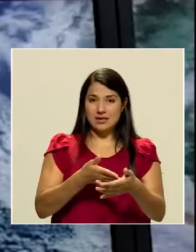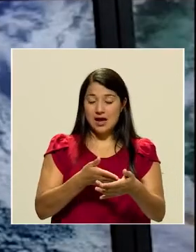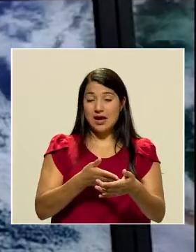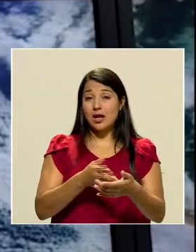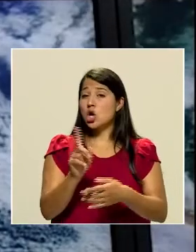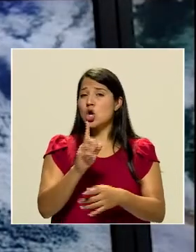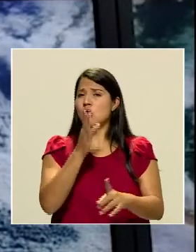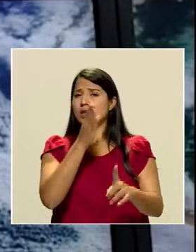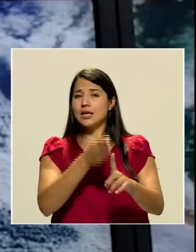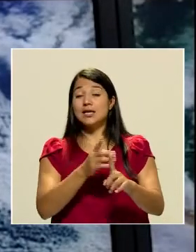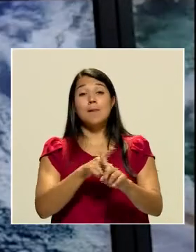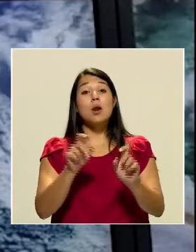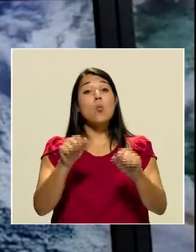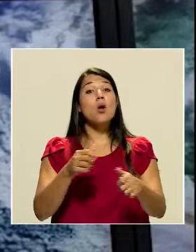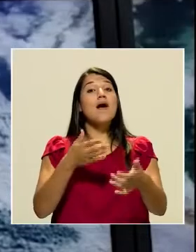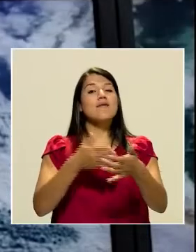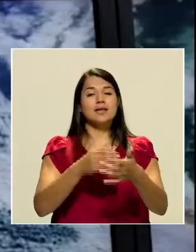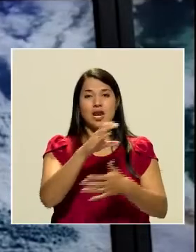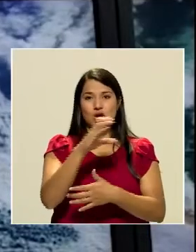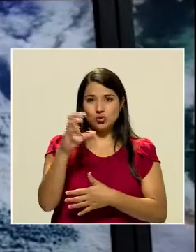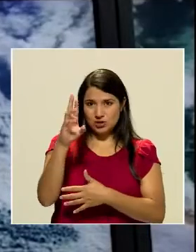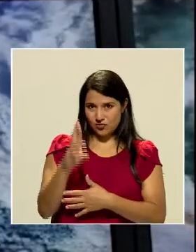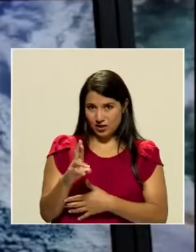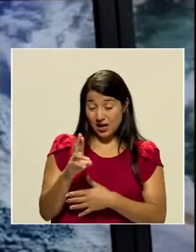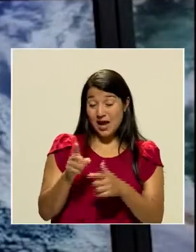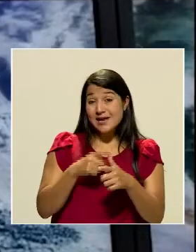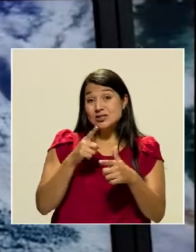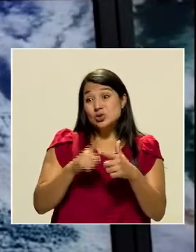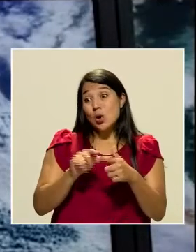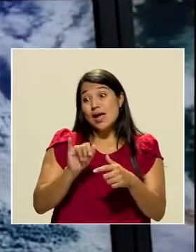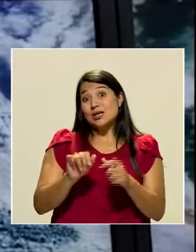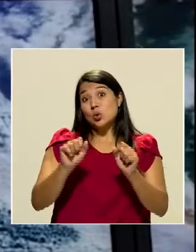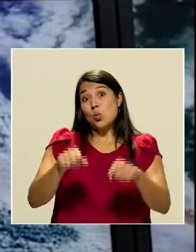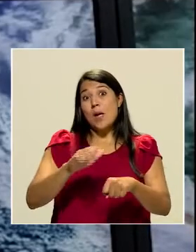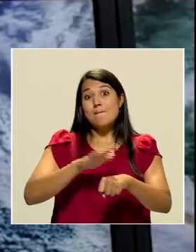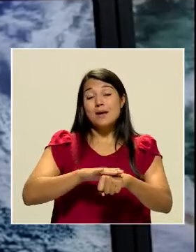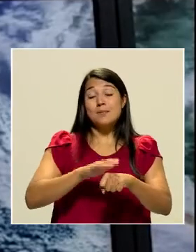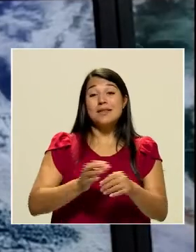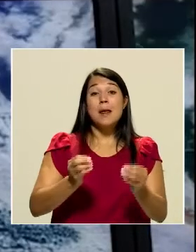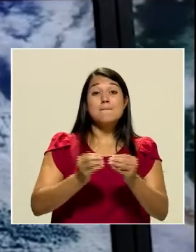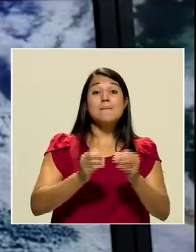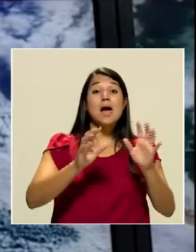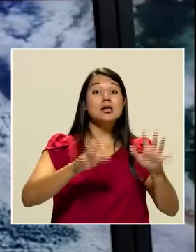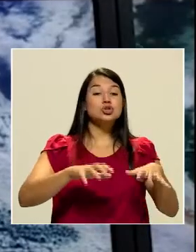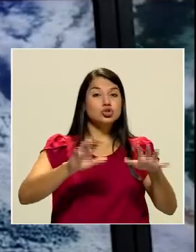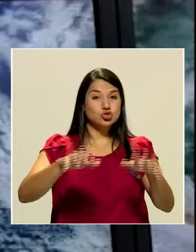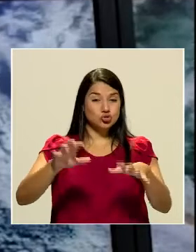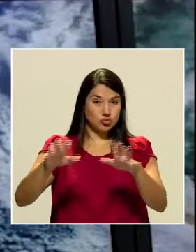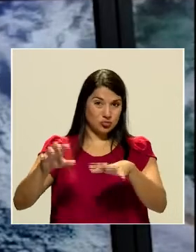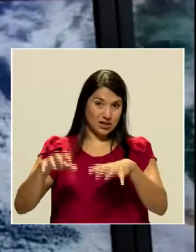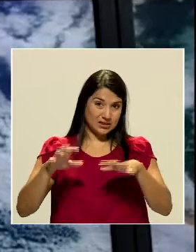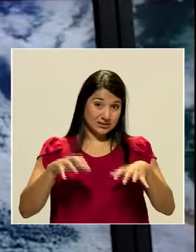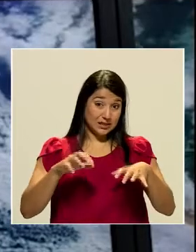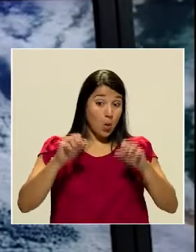este sistema hacia nuestro país, lo cual favorecerá escenarios lluviosos, los cuales pueden percibirse a